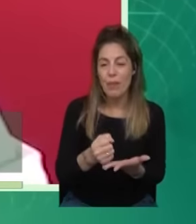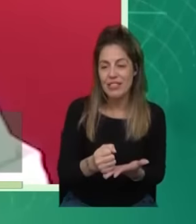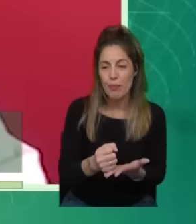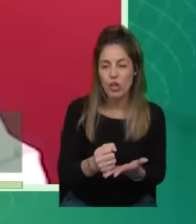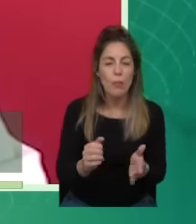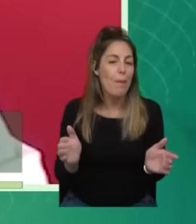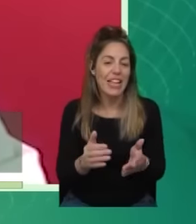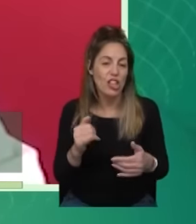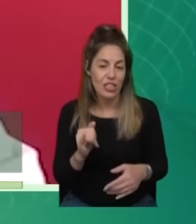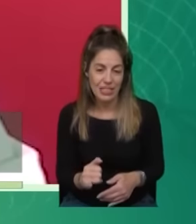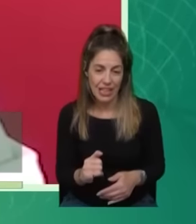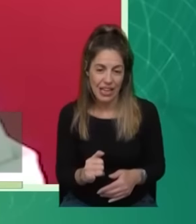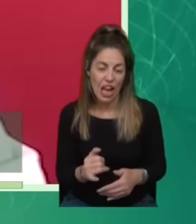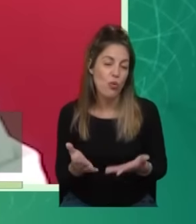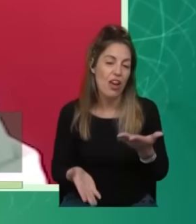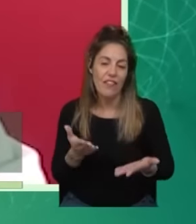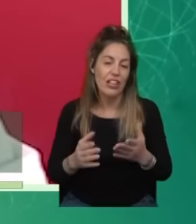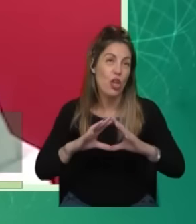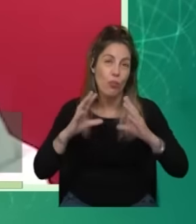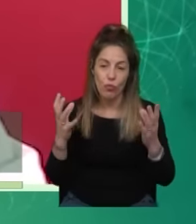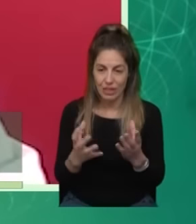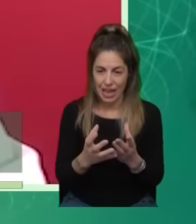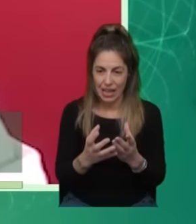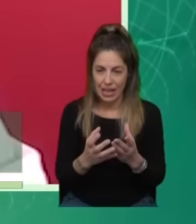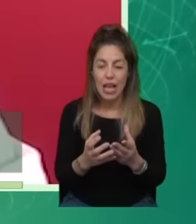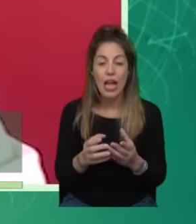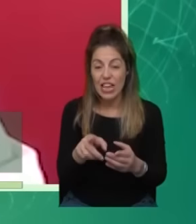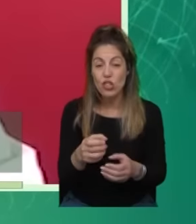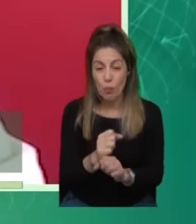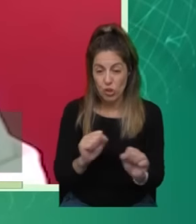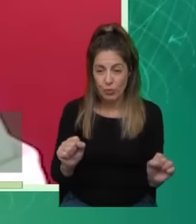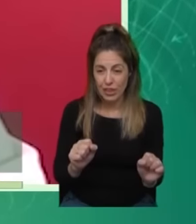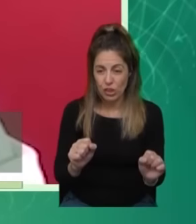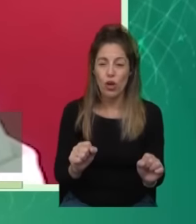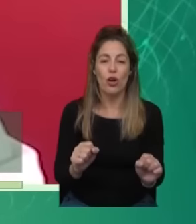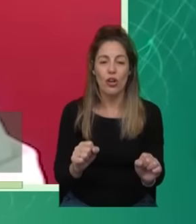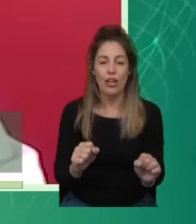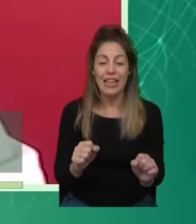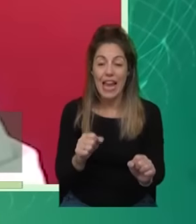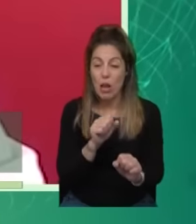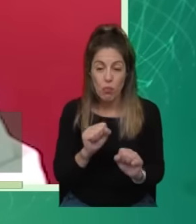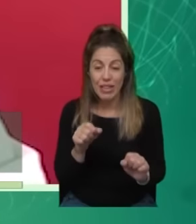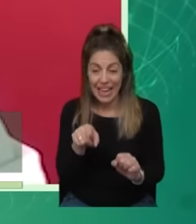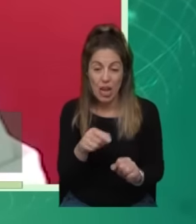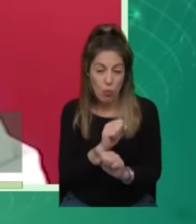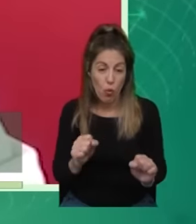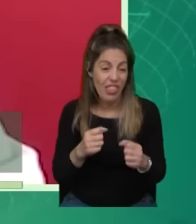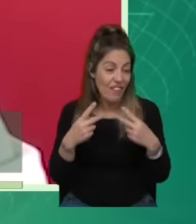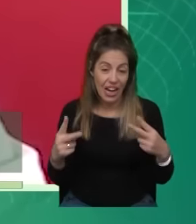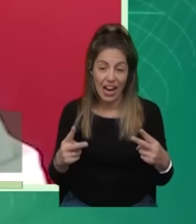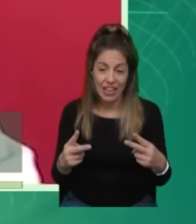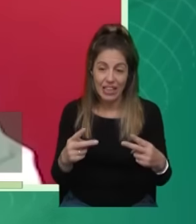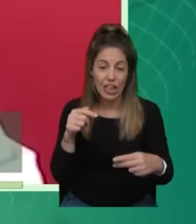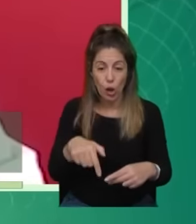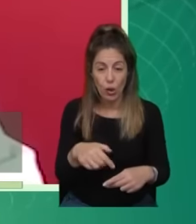sea, tal vez en una evaluación global, es lo que posibilitó, ¿no?, que se mueva de un lugar a otro, que